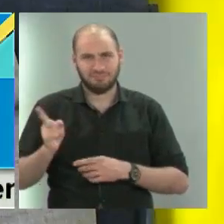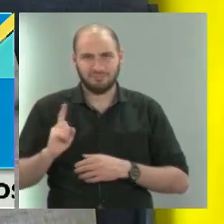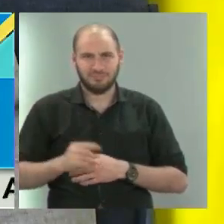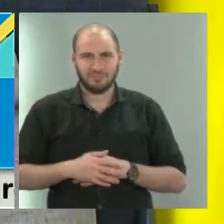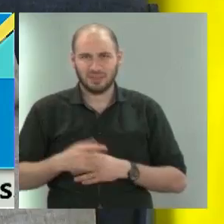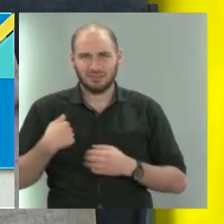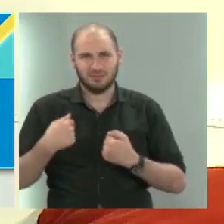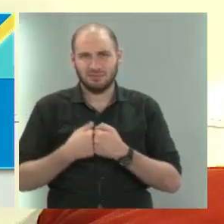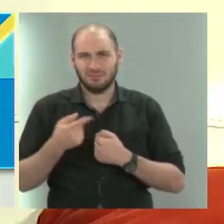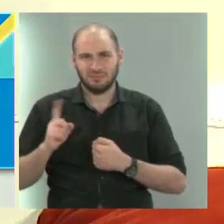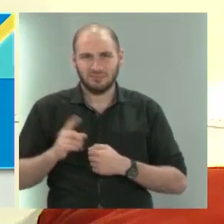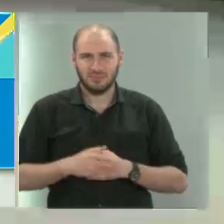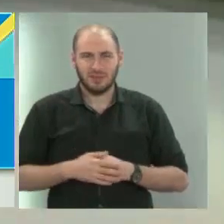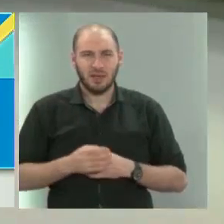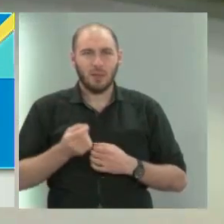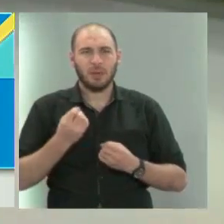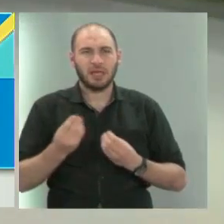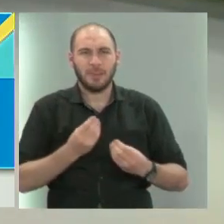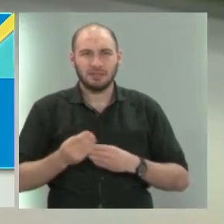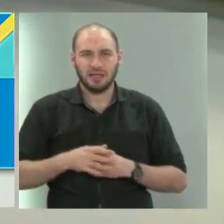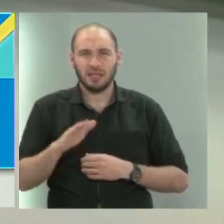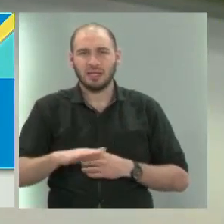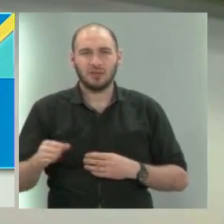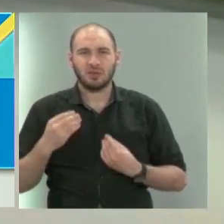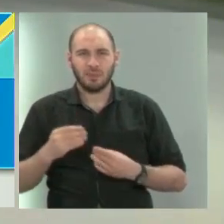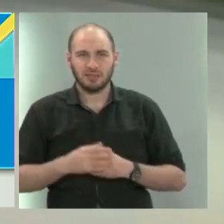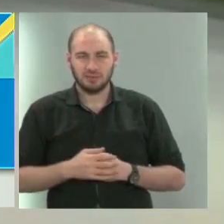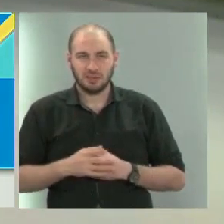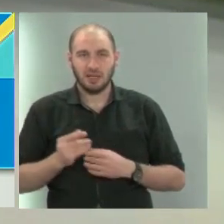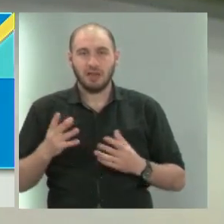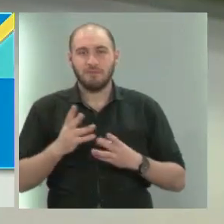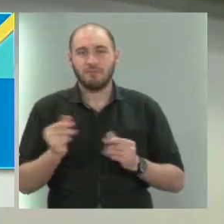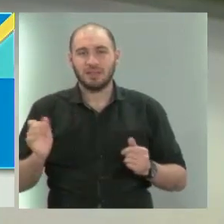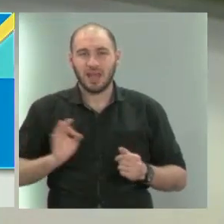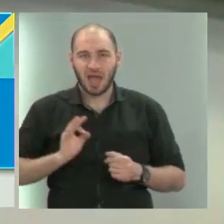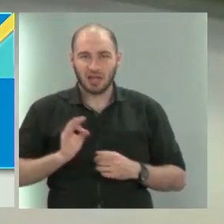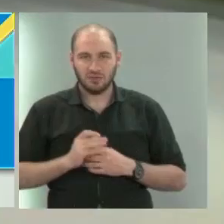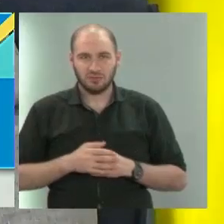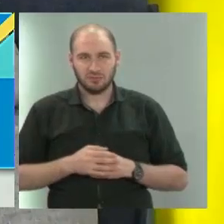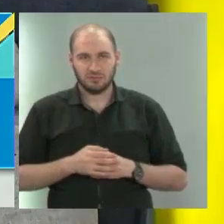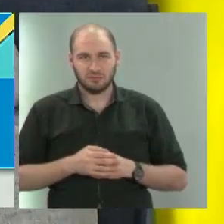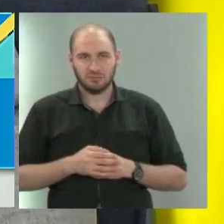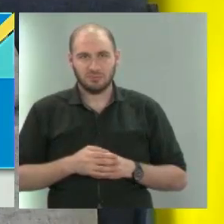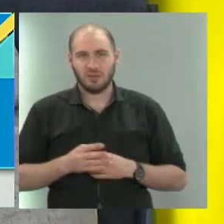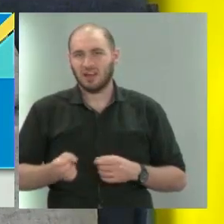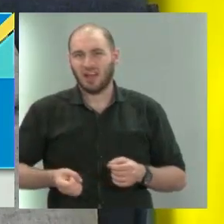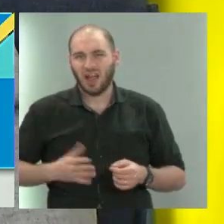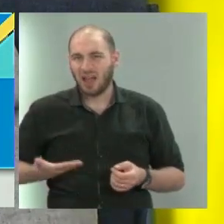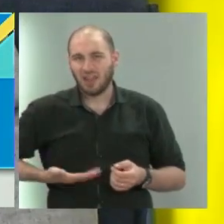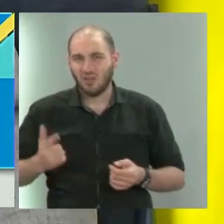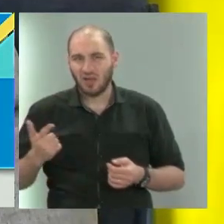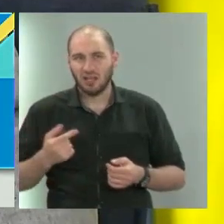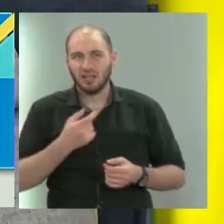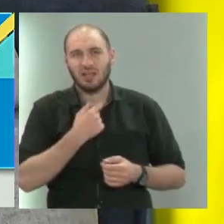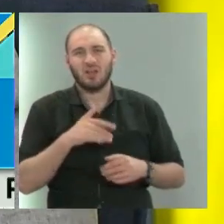estoy muy de acuerdo con eso. ¿Y por qué es lo que pasa entonces con los chicos? Entonces, que llegan a fin de año sin ganas. Los chicos quieren